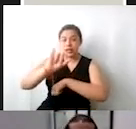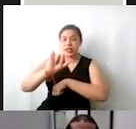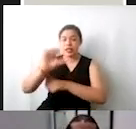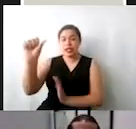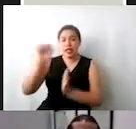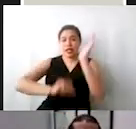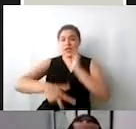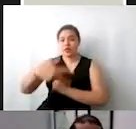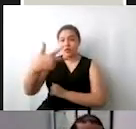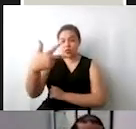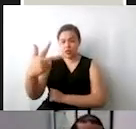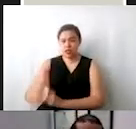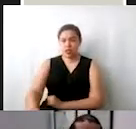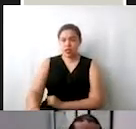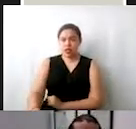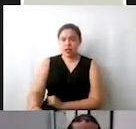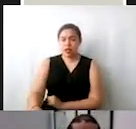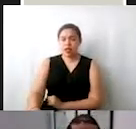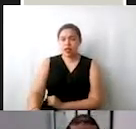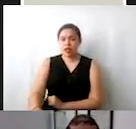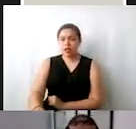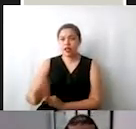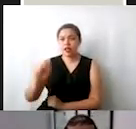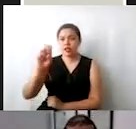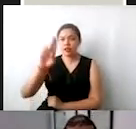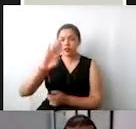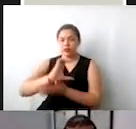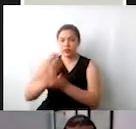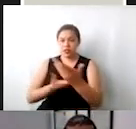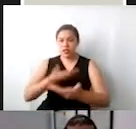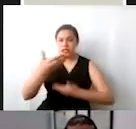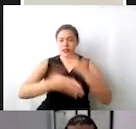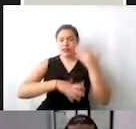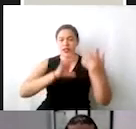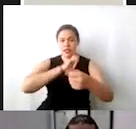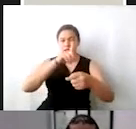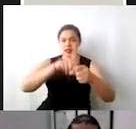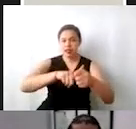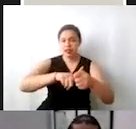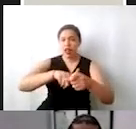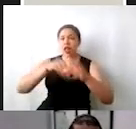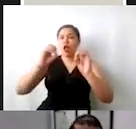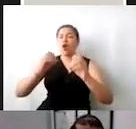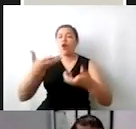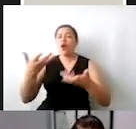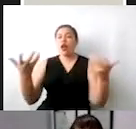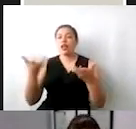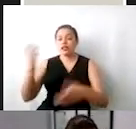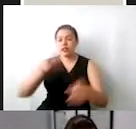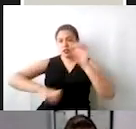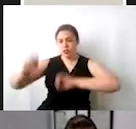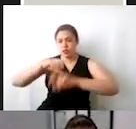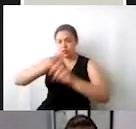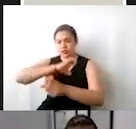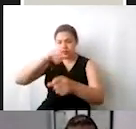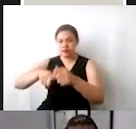13, sí se permite la subcontratación de servicios especializados o de ejecución de obras especializadas,